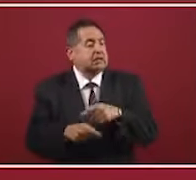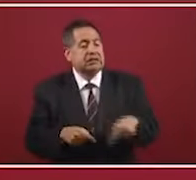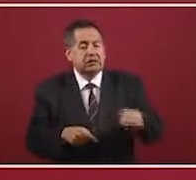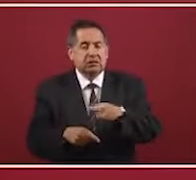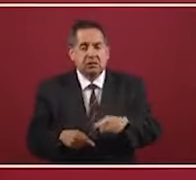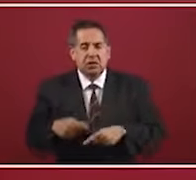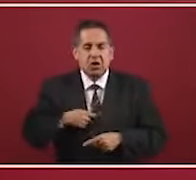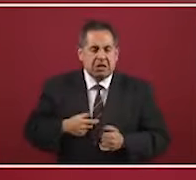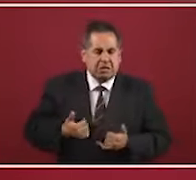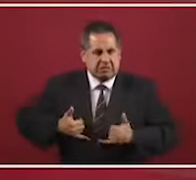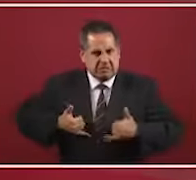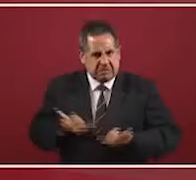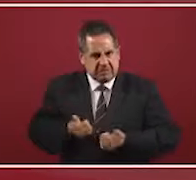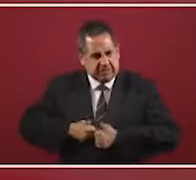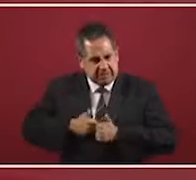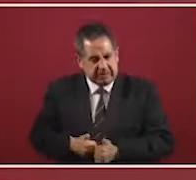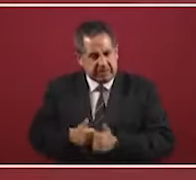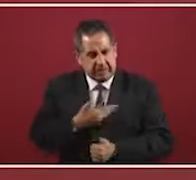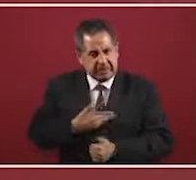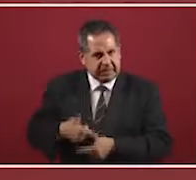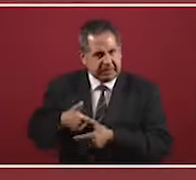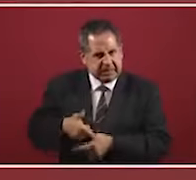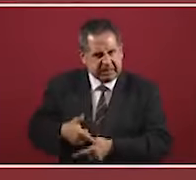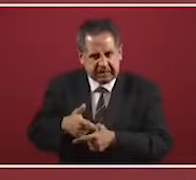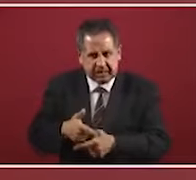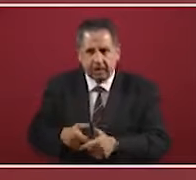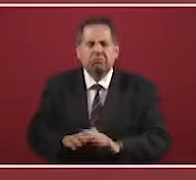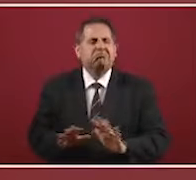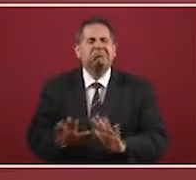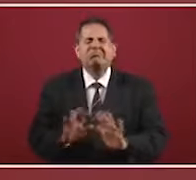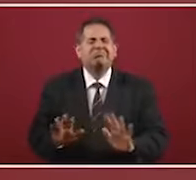me voy a aferrar a la presidencia.